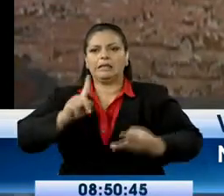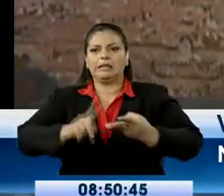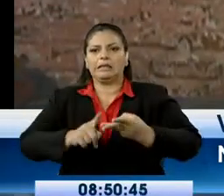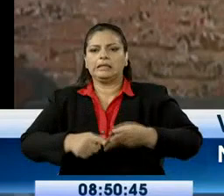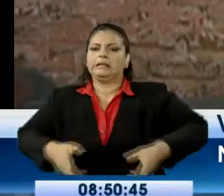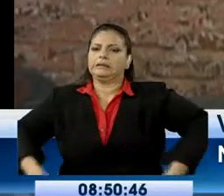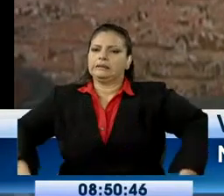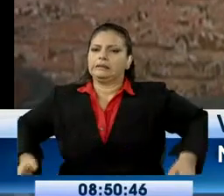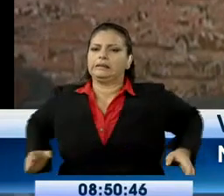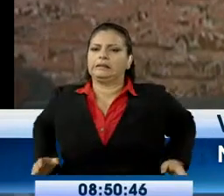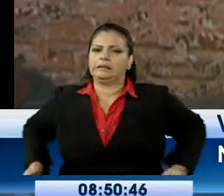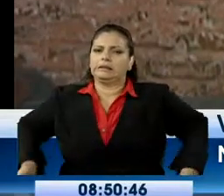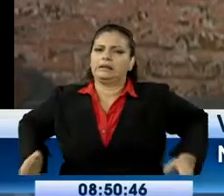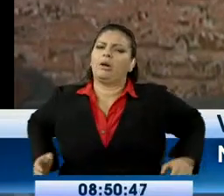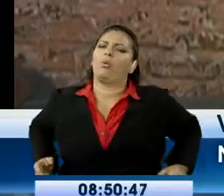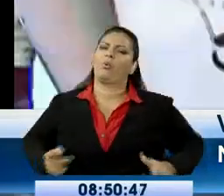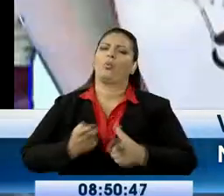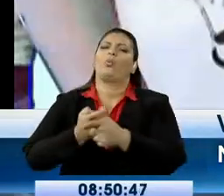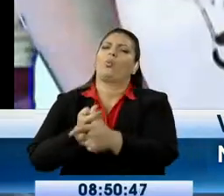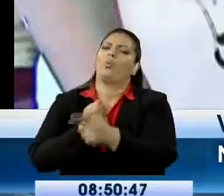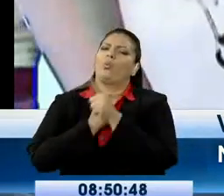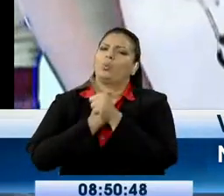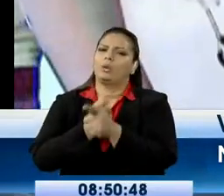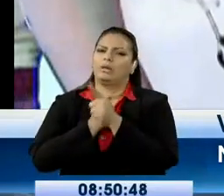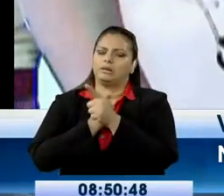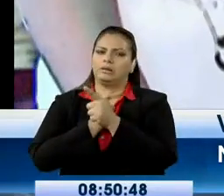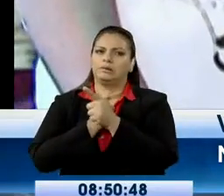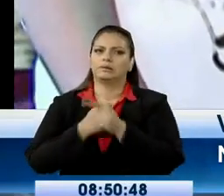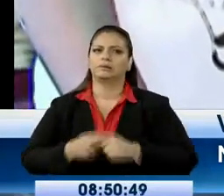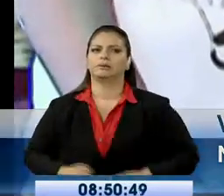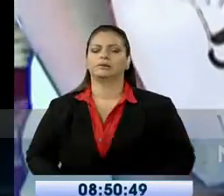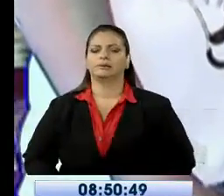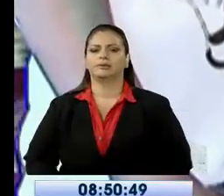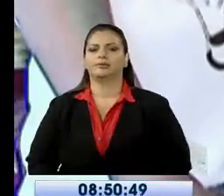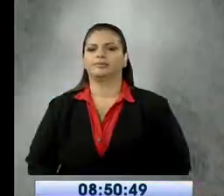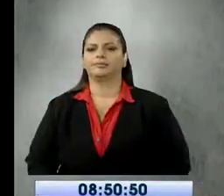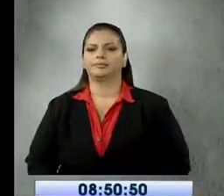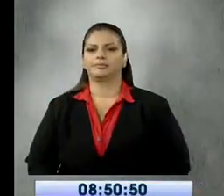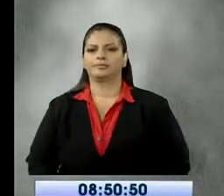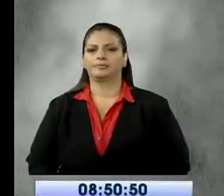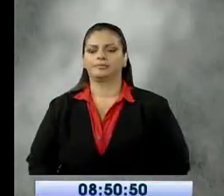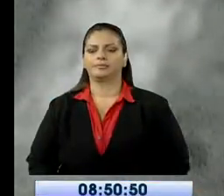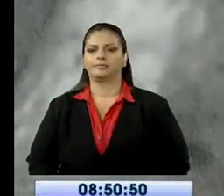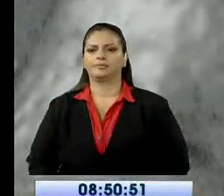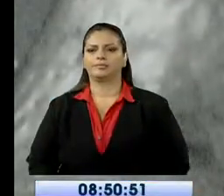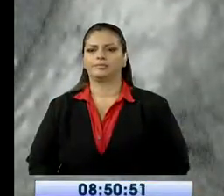porque son dos personas con discapacidad. Informó Luxiola Salazar.